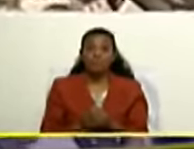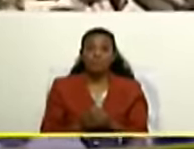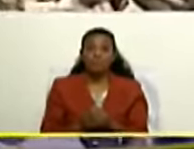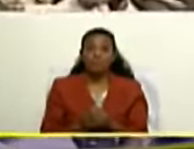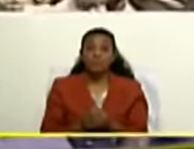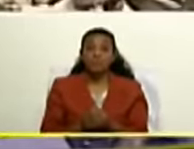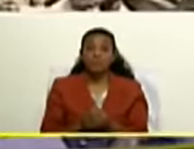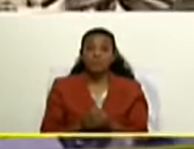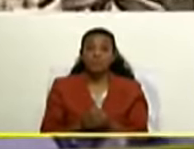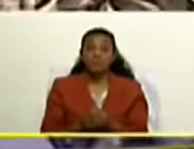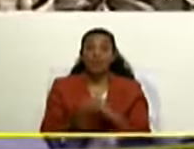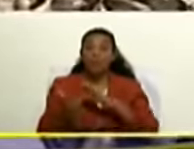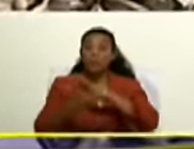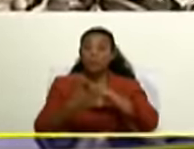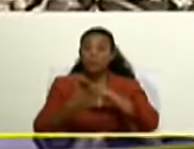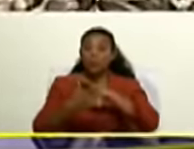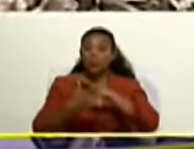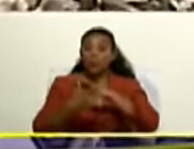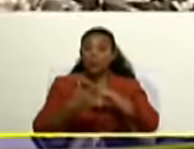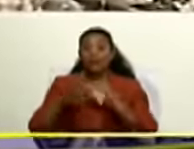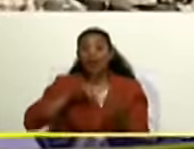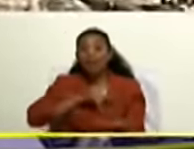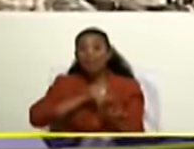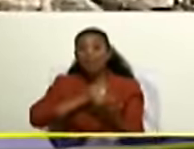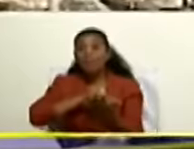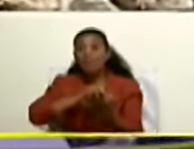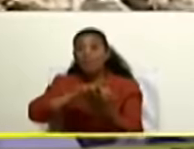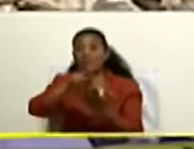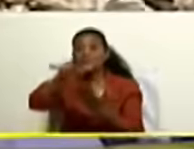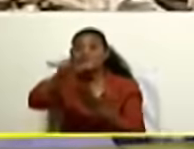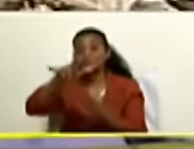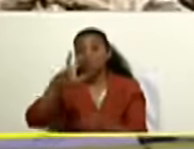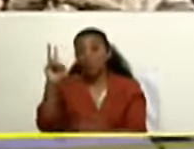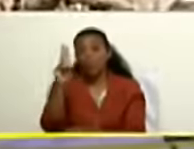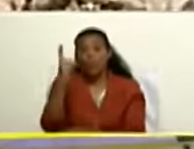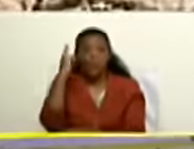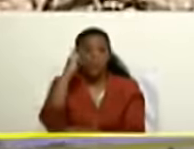A la Academia Técnica Militar de la Aviación Bolivariana.